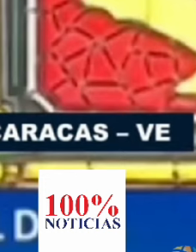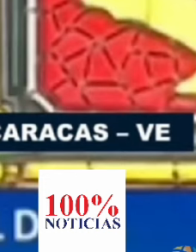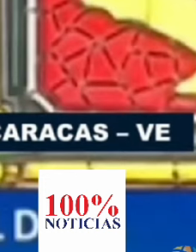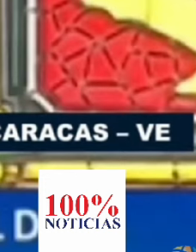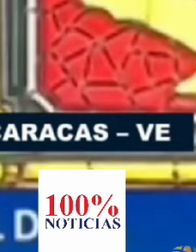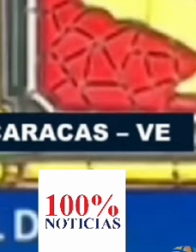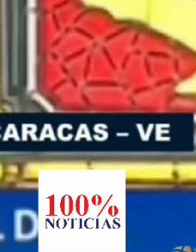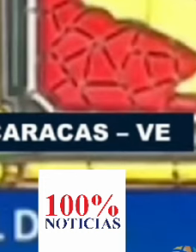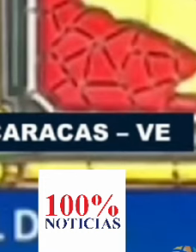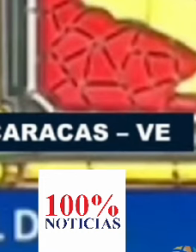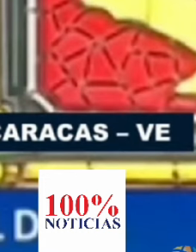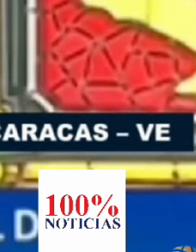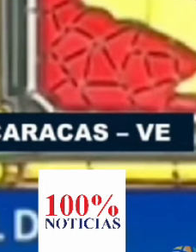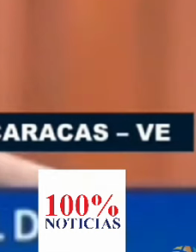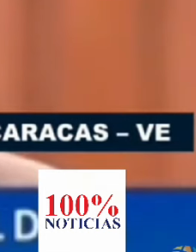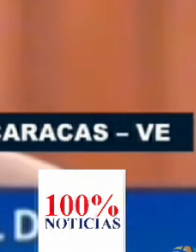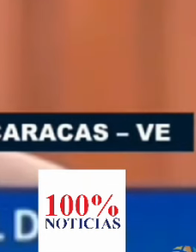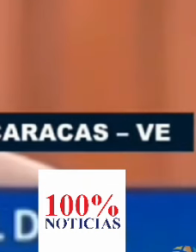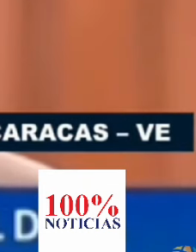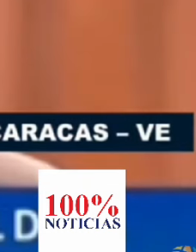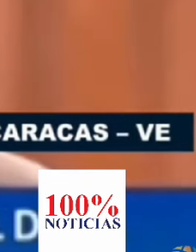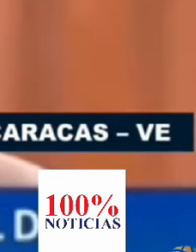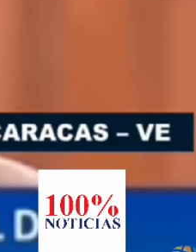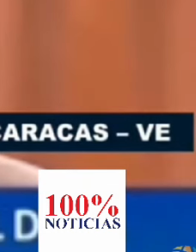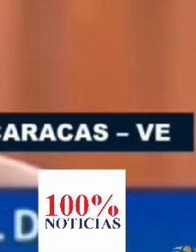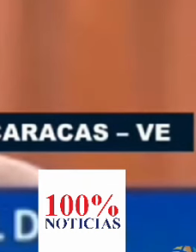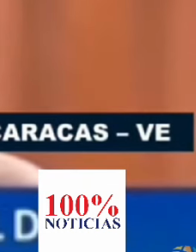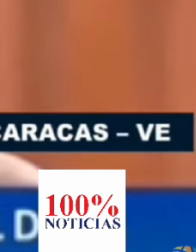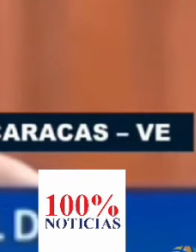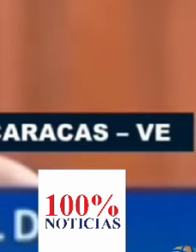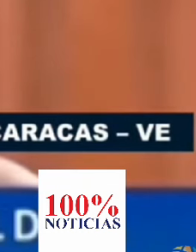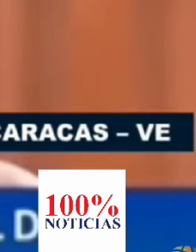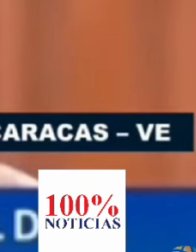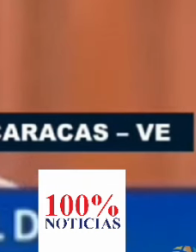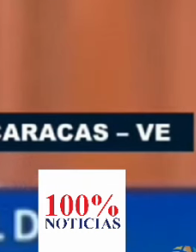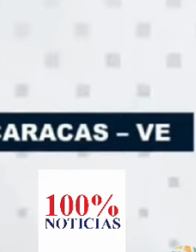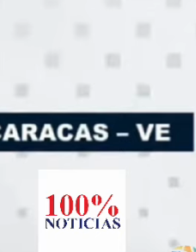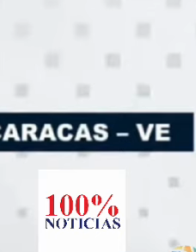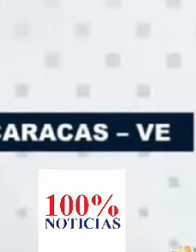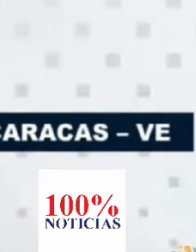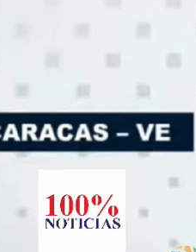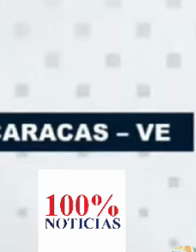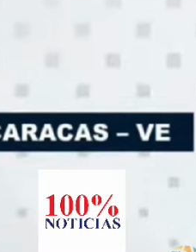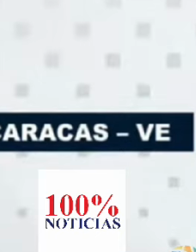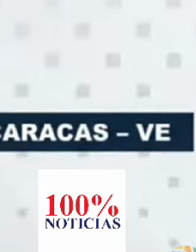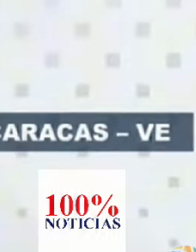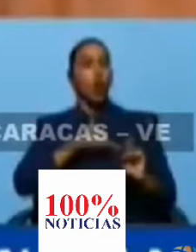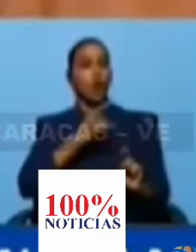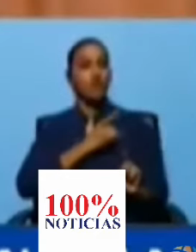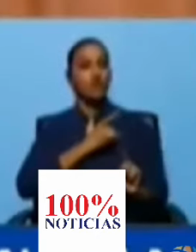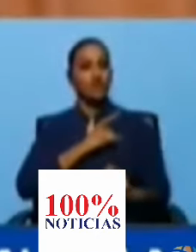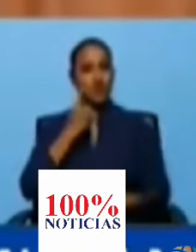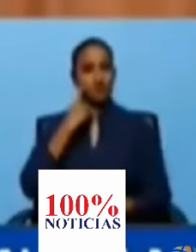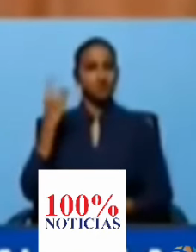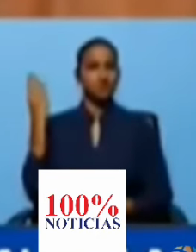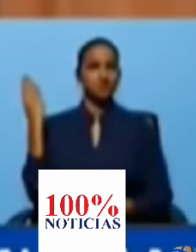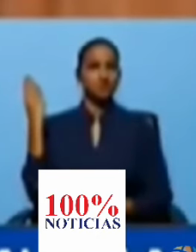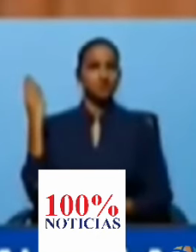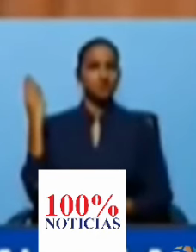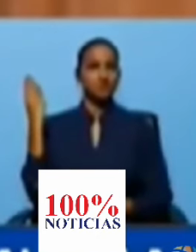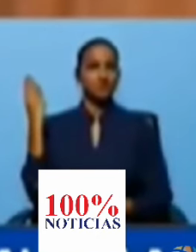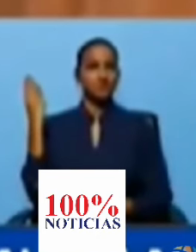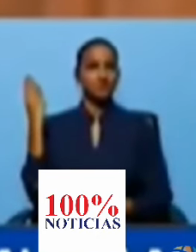del general Menry Fernández como nuevo ministro de Agricultura y Tierras, Héctor Rodríguez y Ricardo Sánchez como